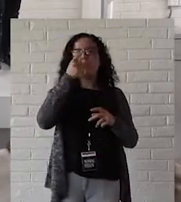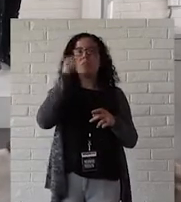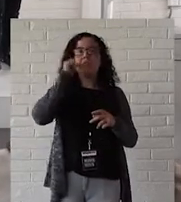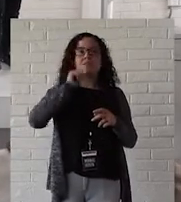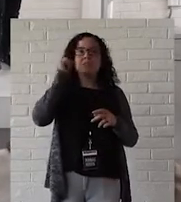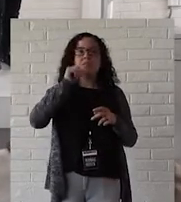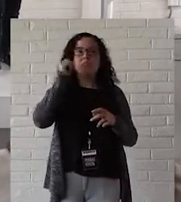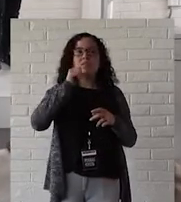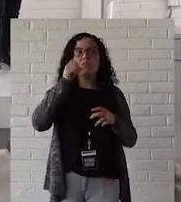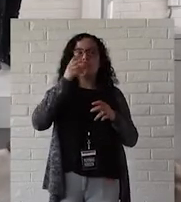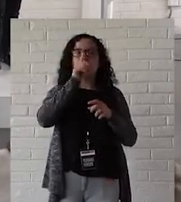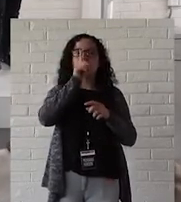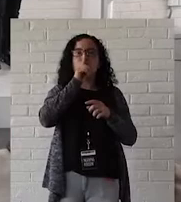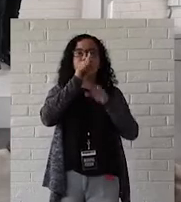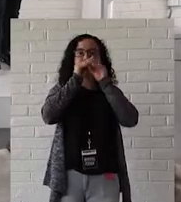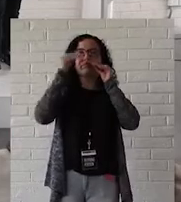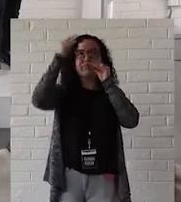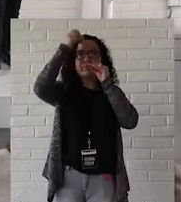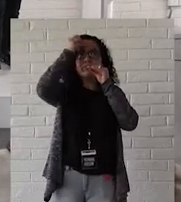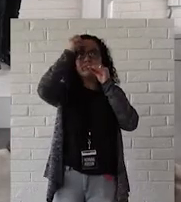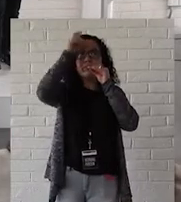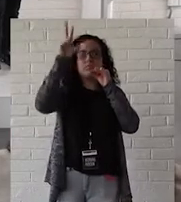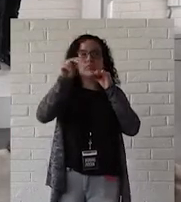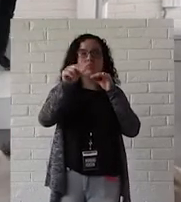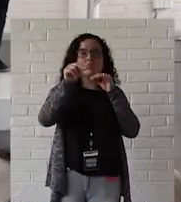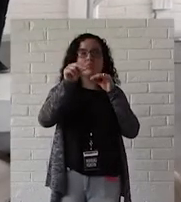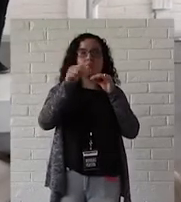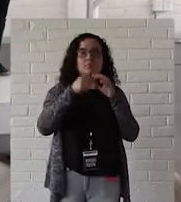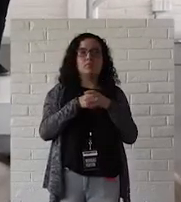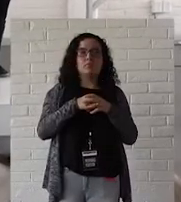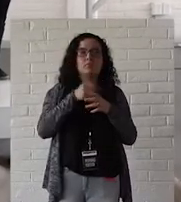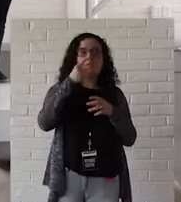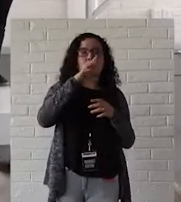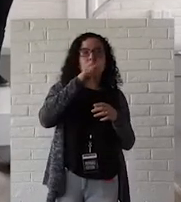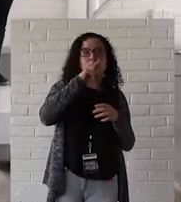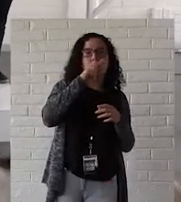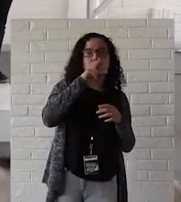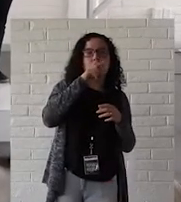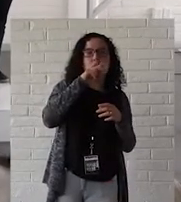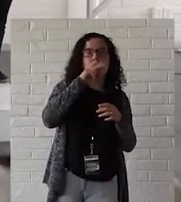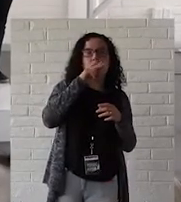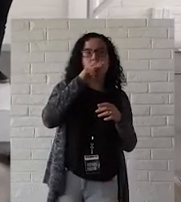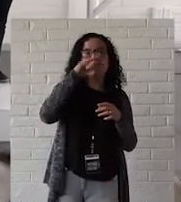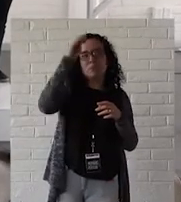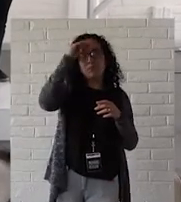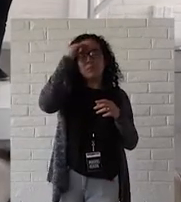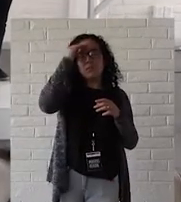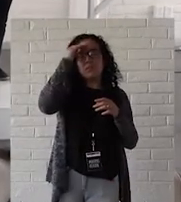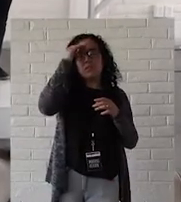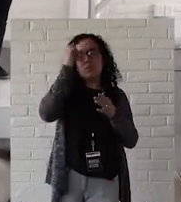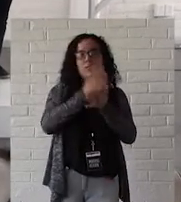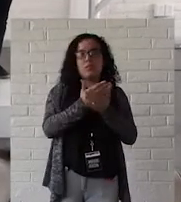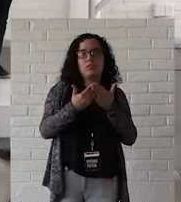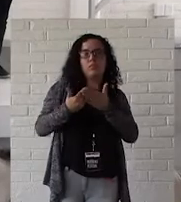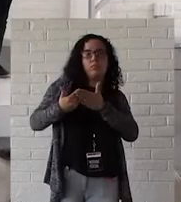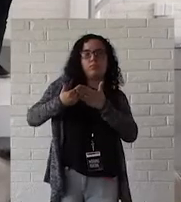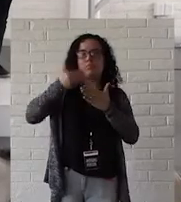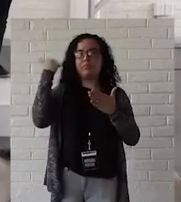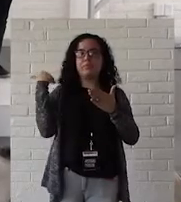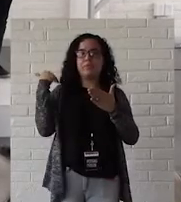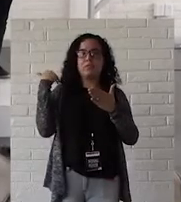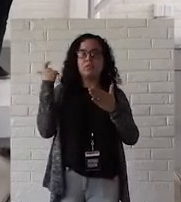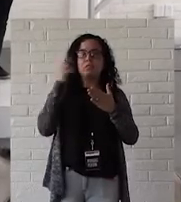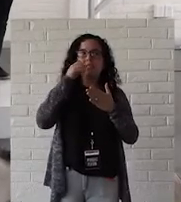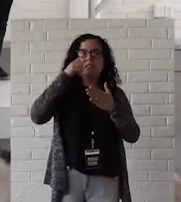todo el tiempo, nunca se calla. Y ya me di cuenta que cuando estás preocupado de algún problema, la mente lo único que hace es que va al pasado para sufrir, o